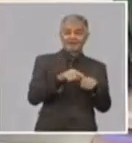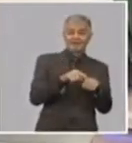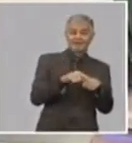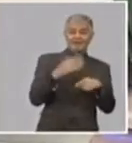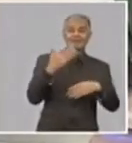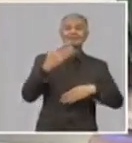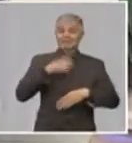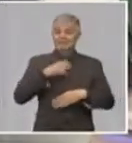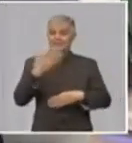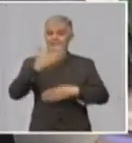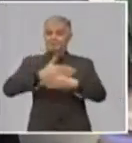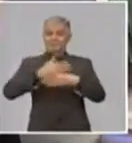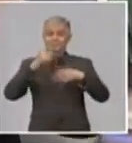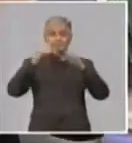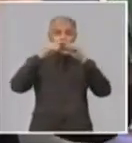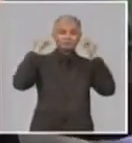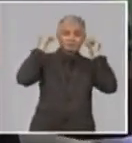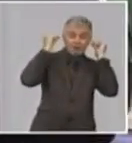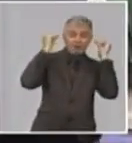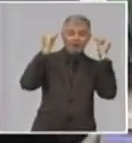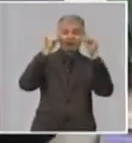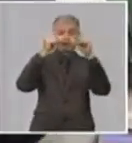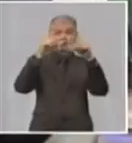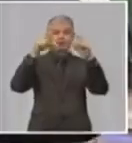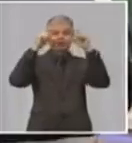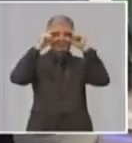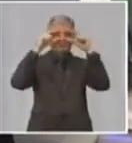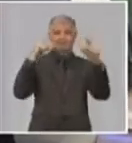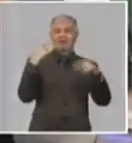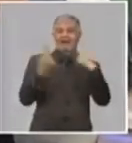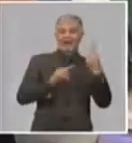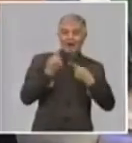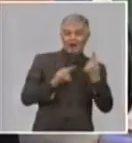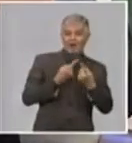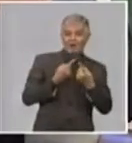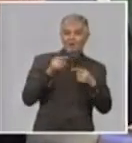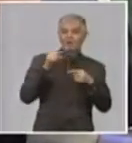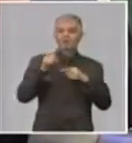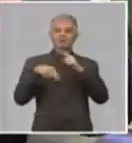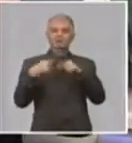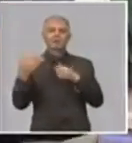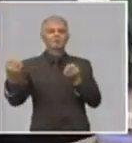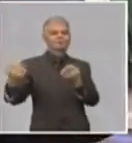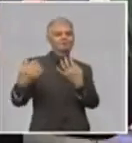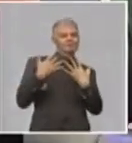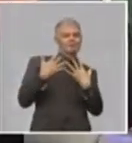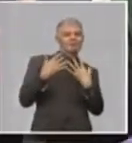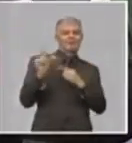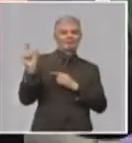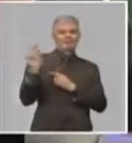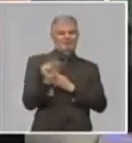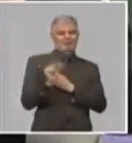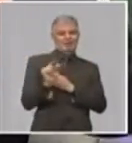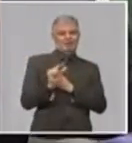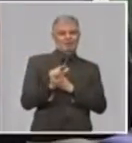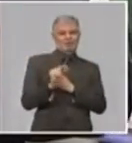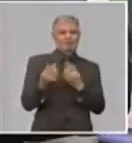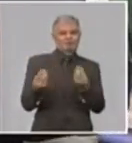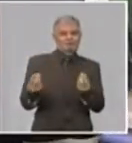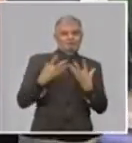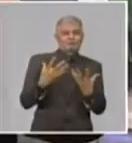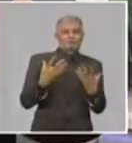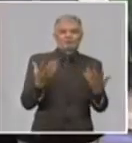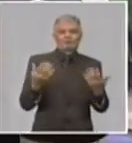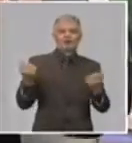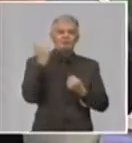barrera. Porque parte de lo que va a pasar después depende de cuánto virus recibimos, qué cantidad, qué carga viral nosotros